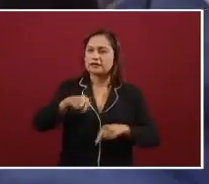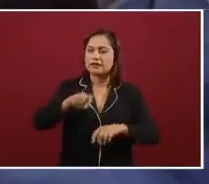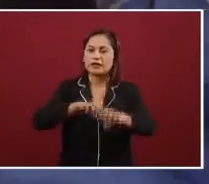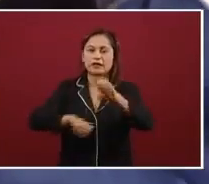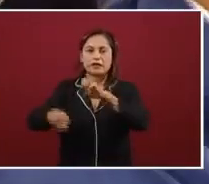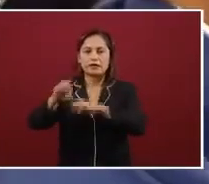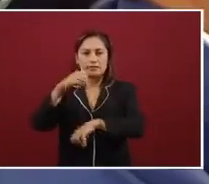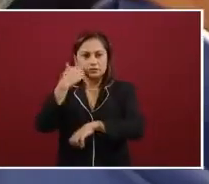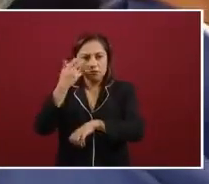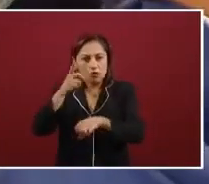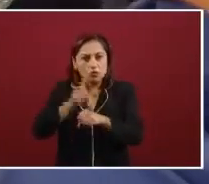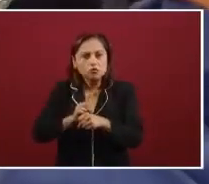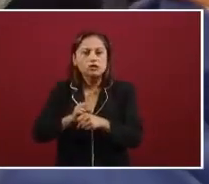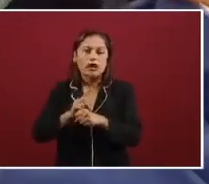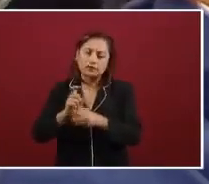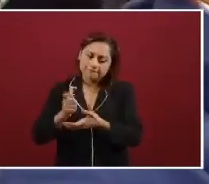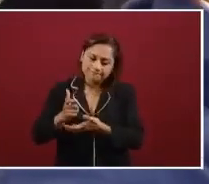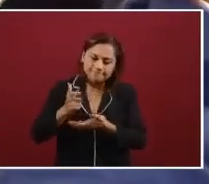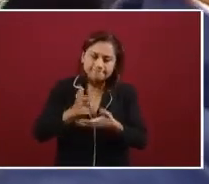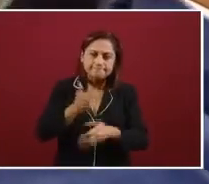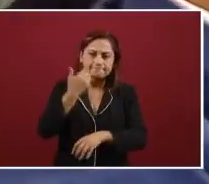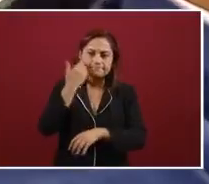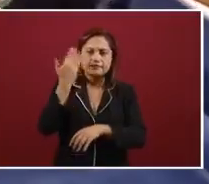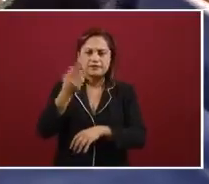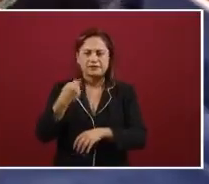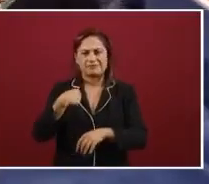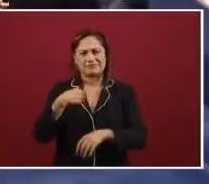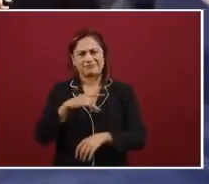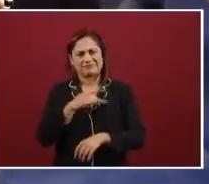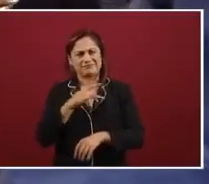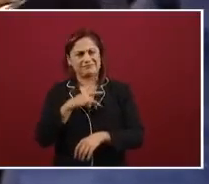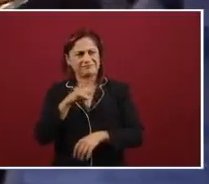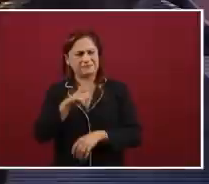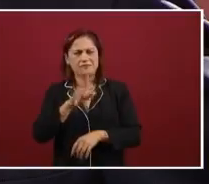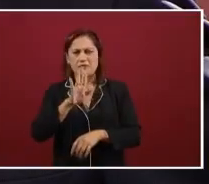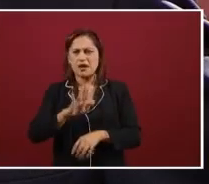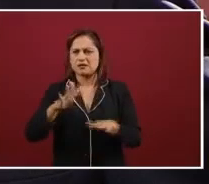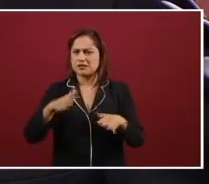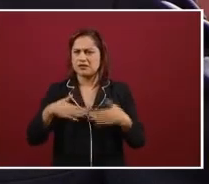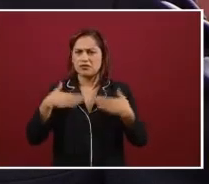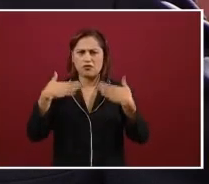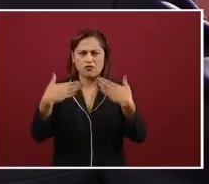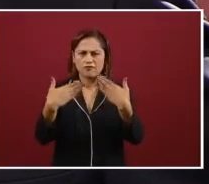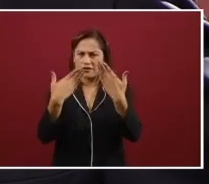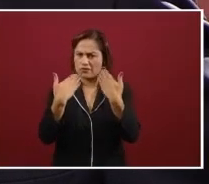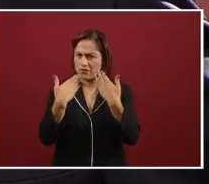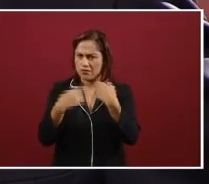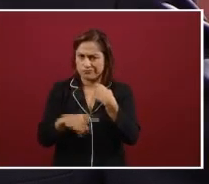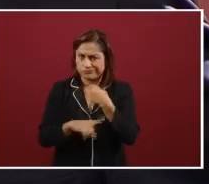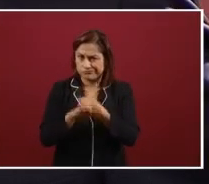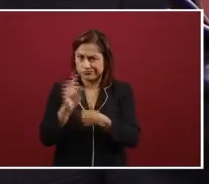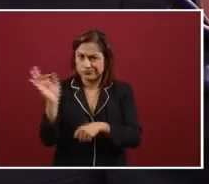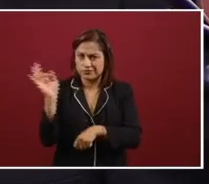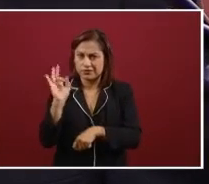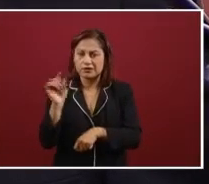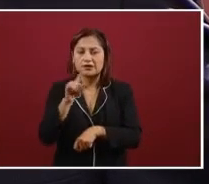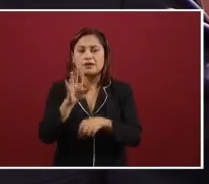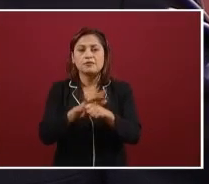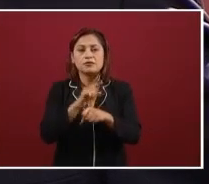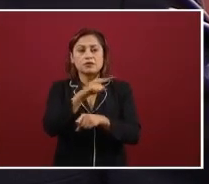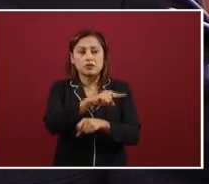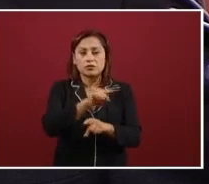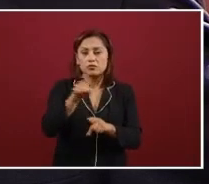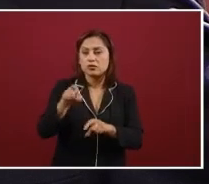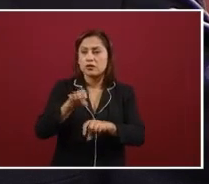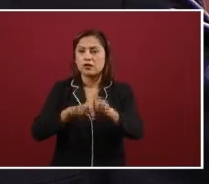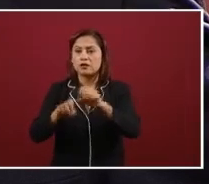hay, entiendo, un problema de confianza, porque a pesar del diálogo constante que tienen con usted, pues no se ve